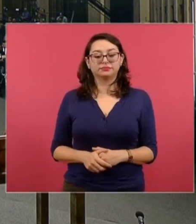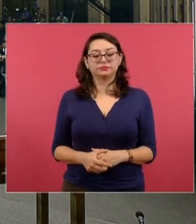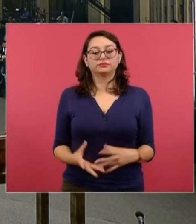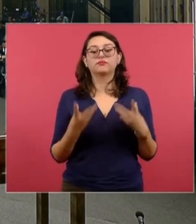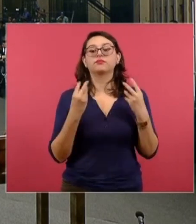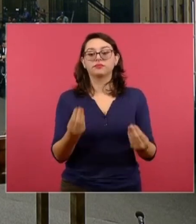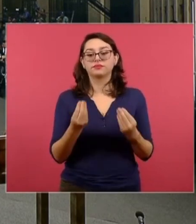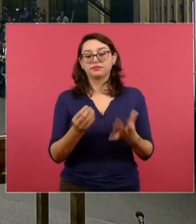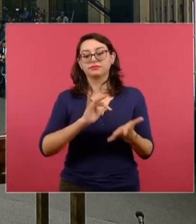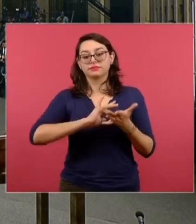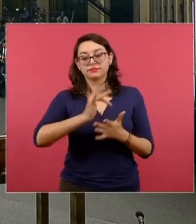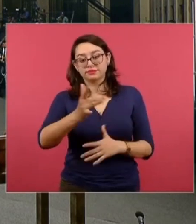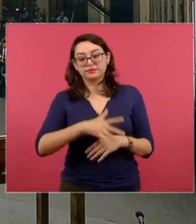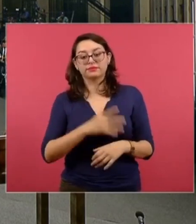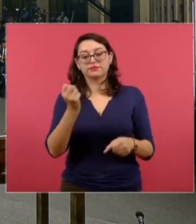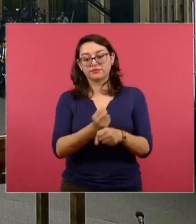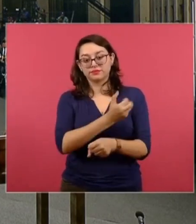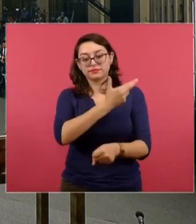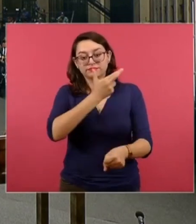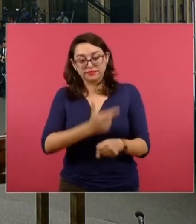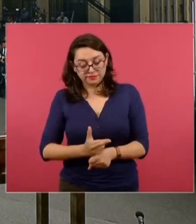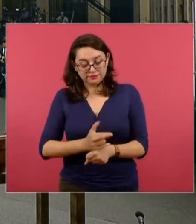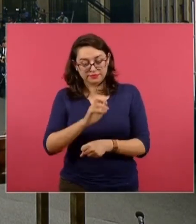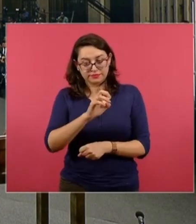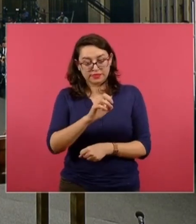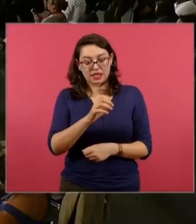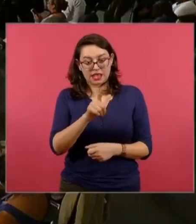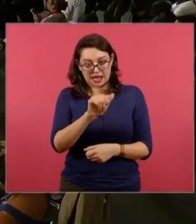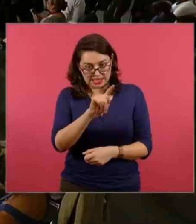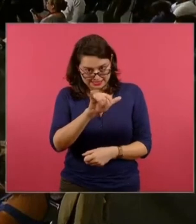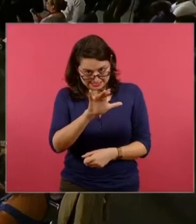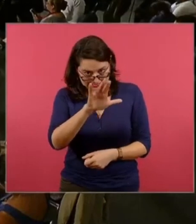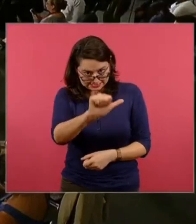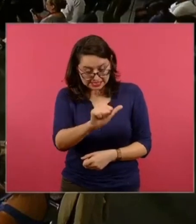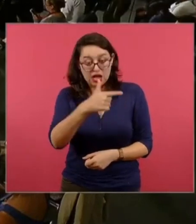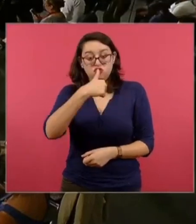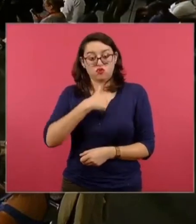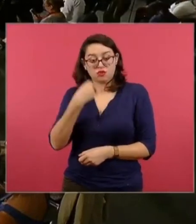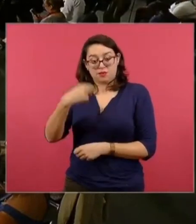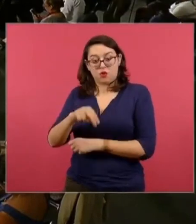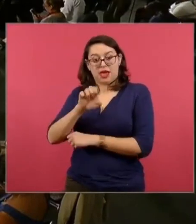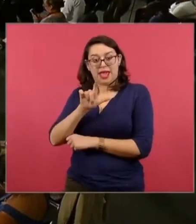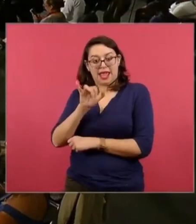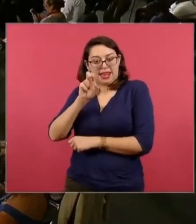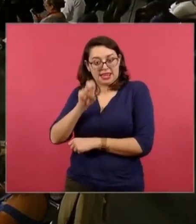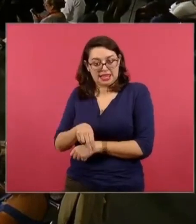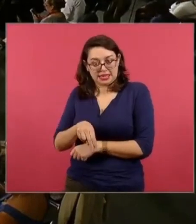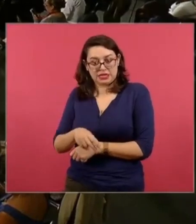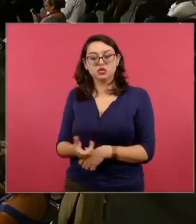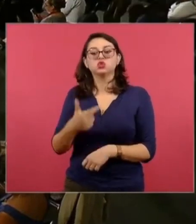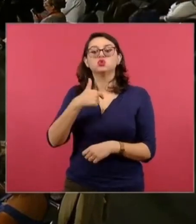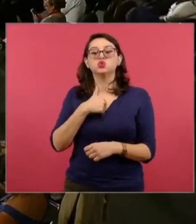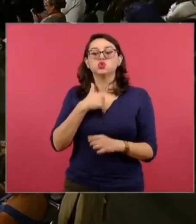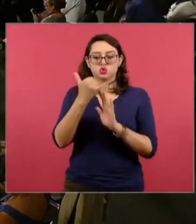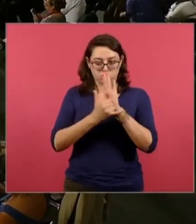Muchas gracias, secretaria Leticia Ramírez. Mi nombre, y saludos a todo el panel, mi nombre es Eliane Valadez, soy del canal